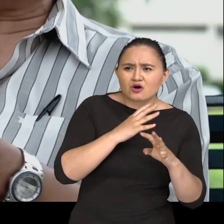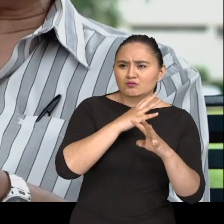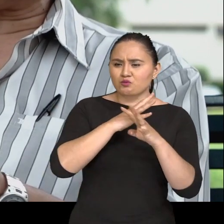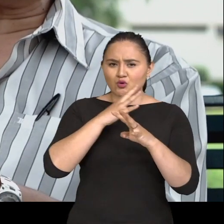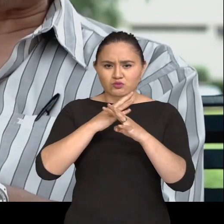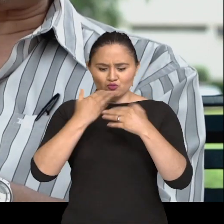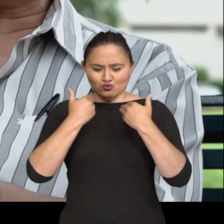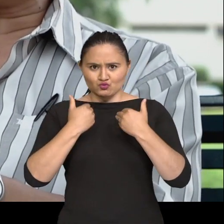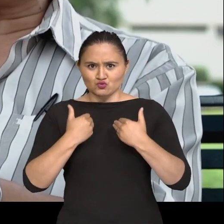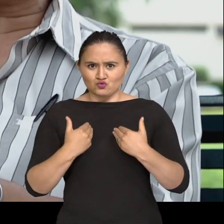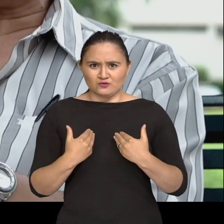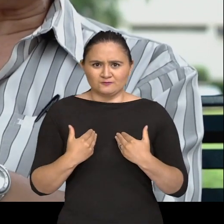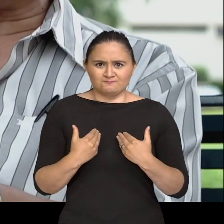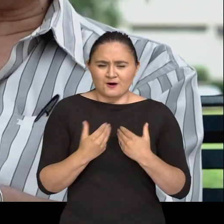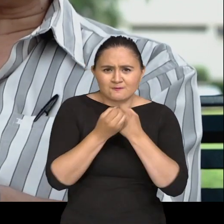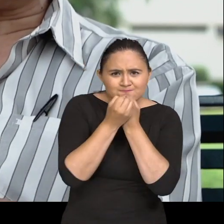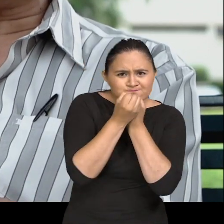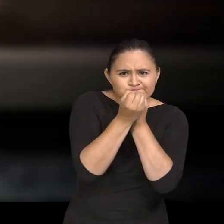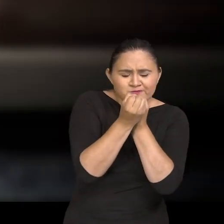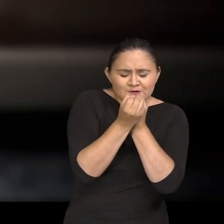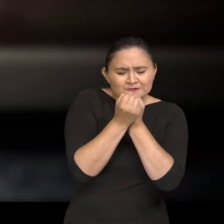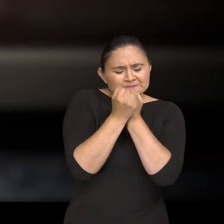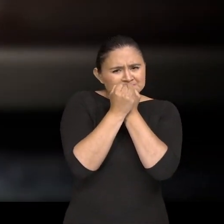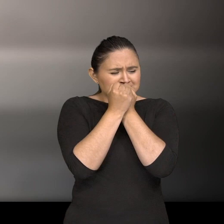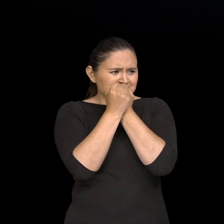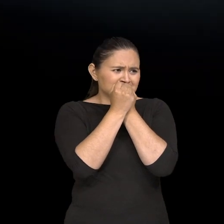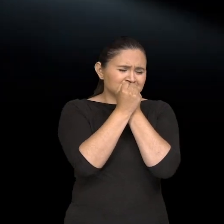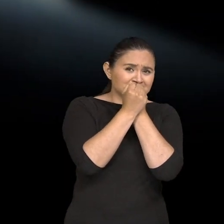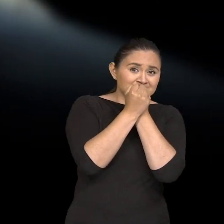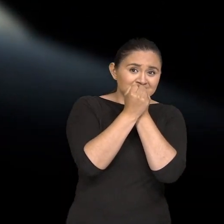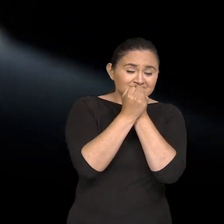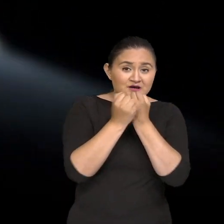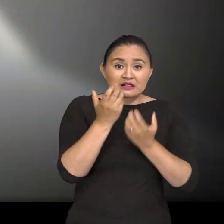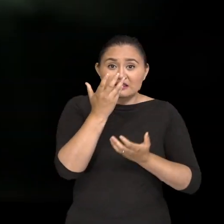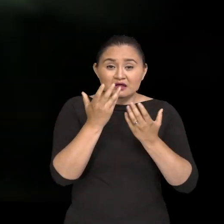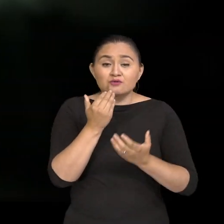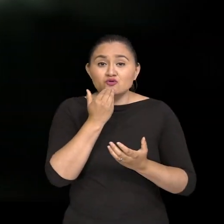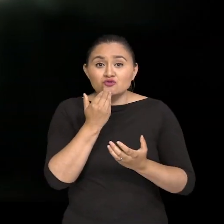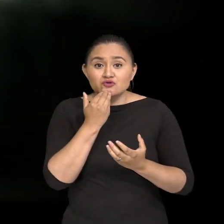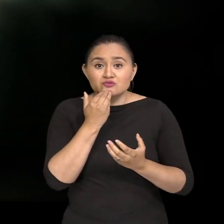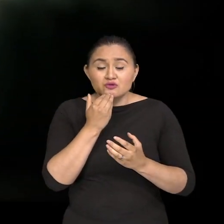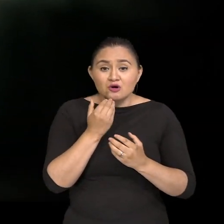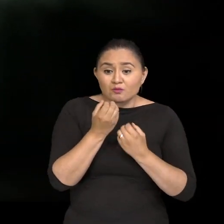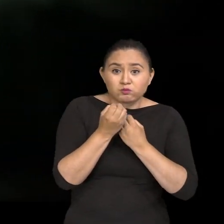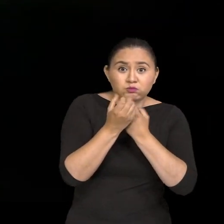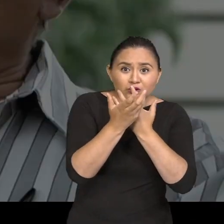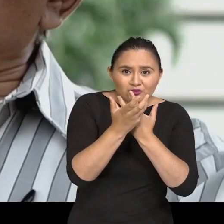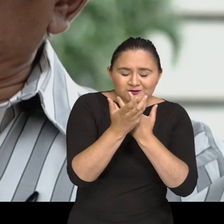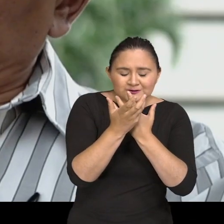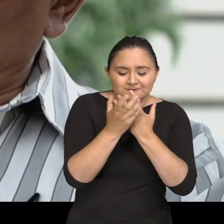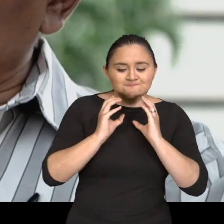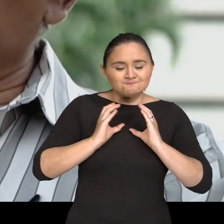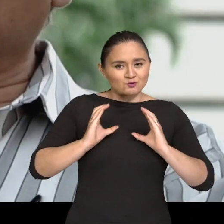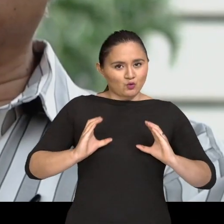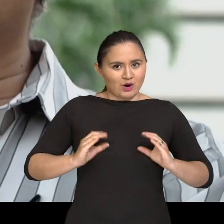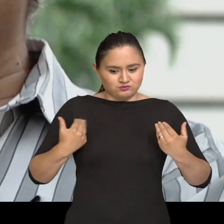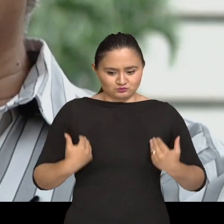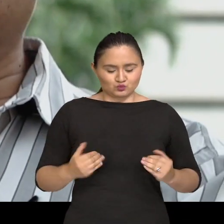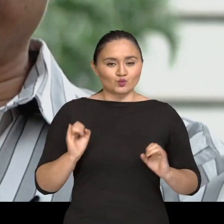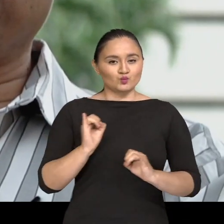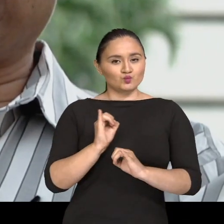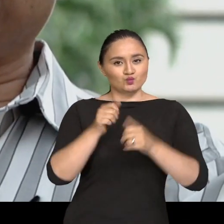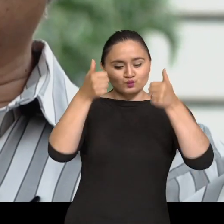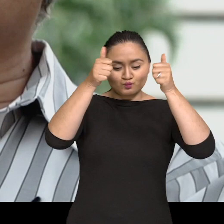de decir las cosas pero que no se las puede decir y eso que no se puede decir a través de la palabra se lo dice a través del cuerpo y el problema es que